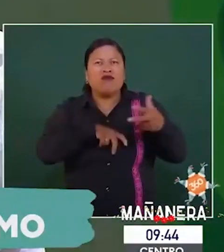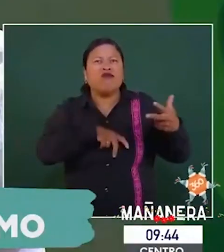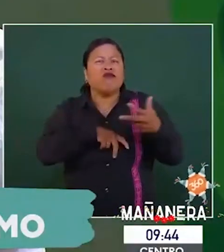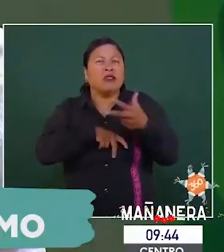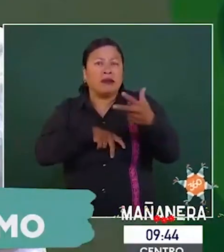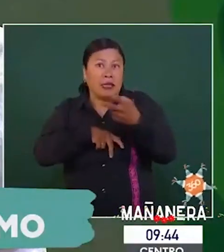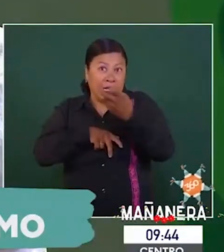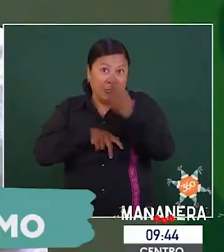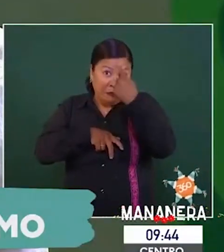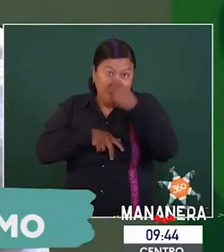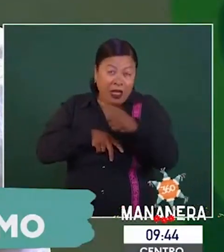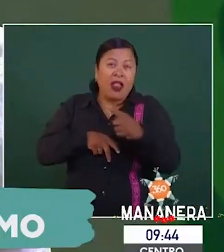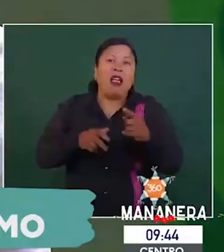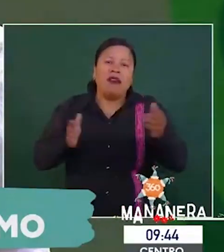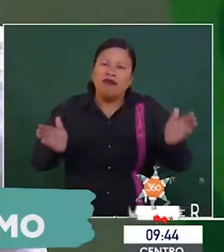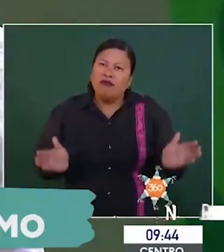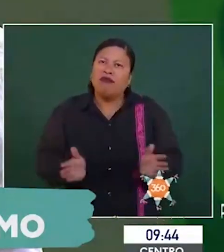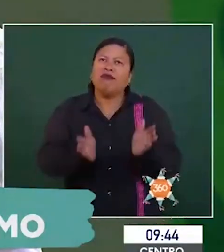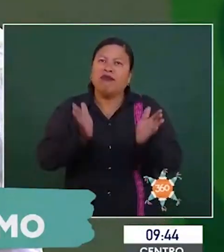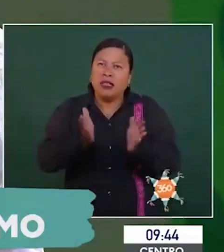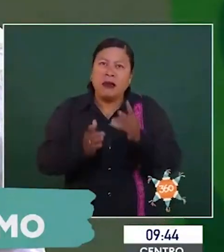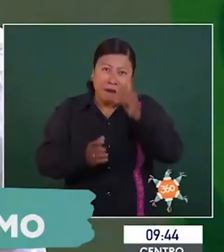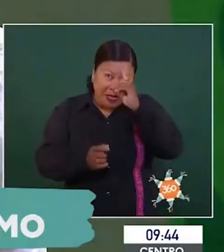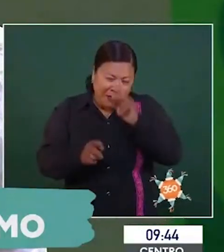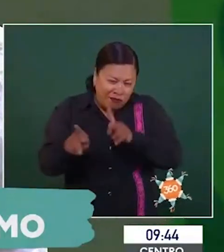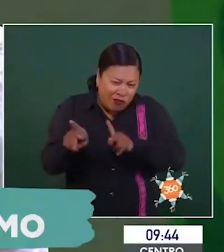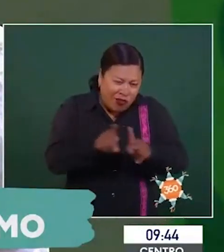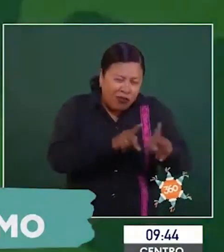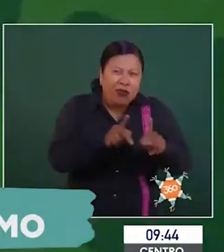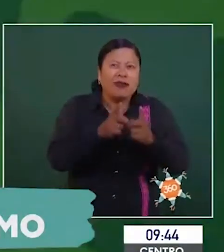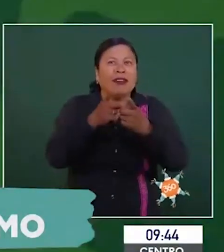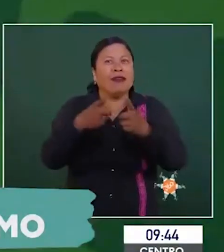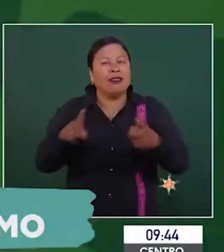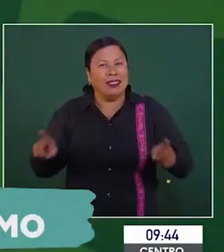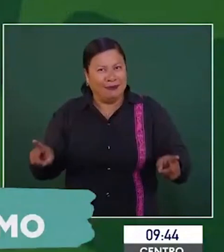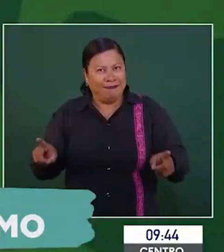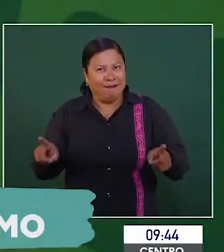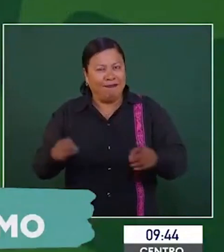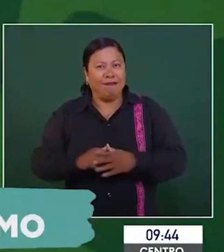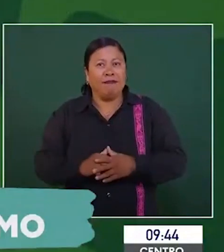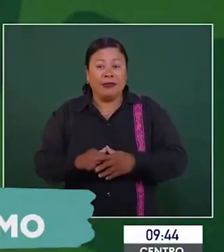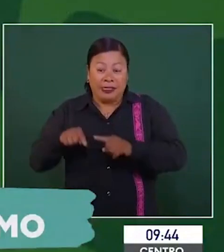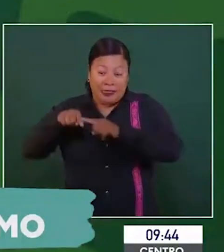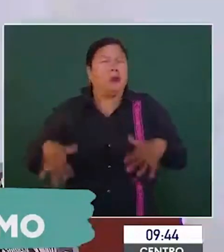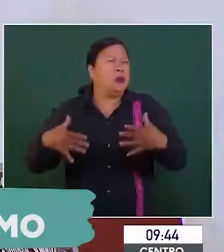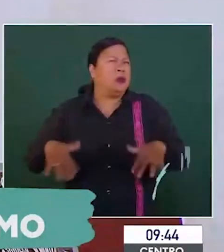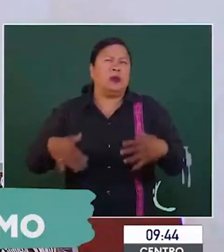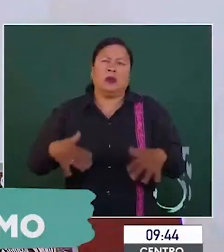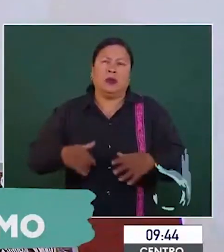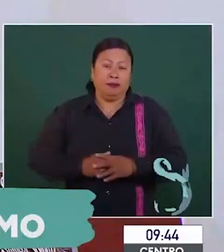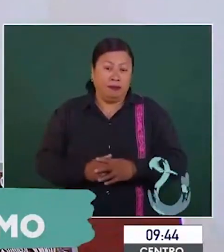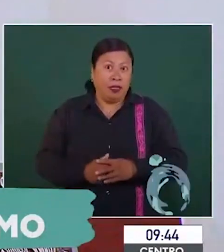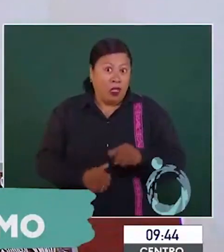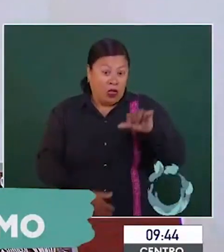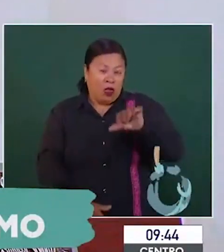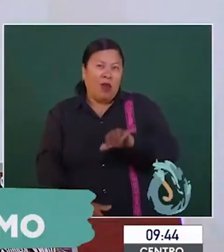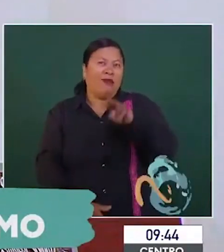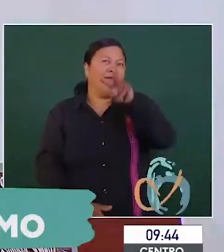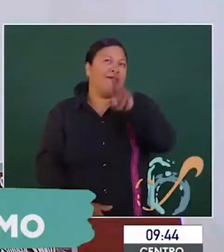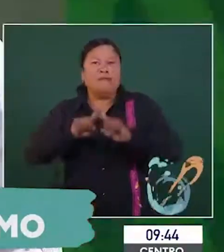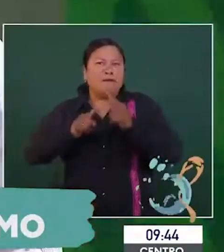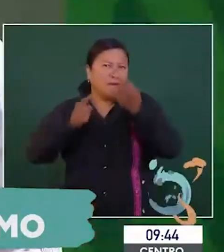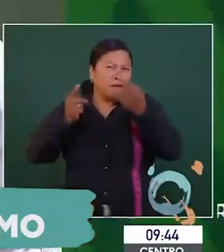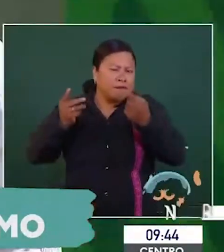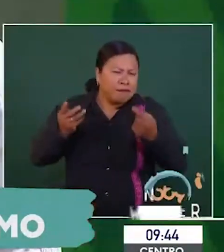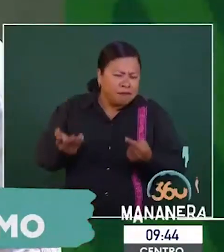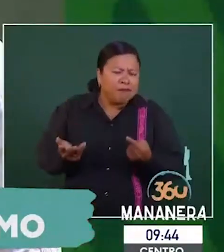estén impulsando polos de desarrollo en la franja del Istmo. Hoy es un día muy